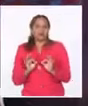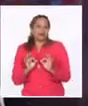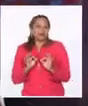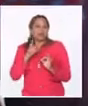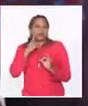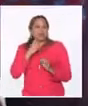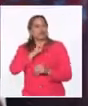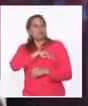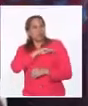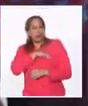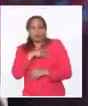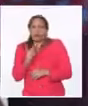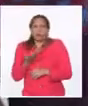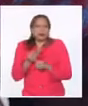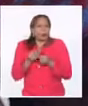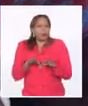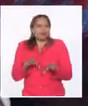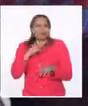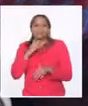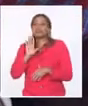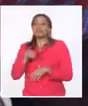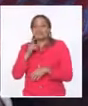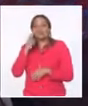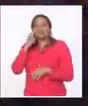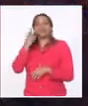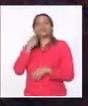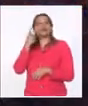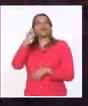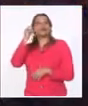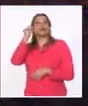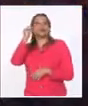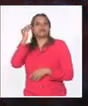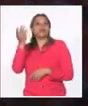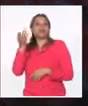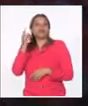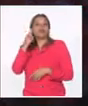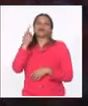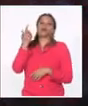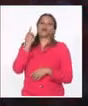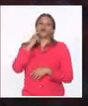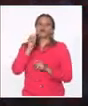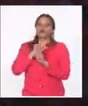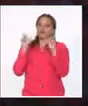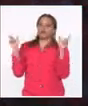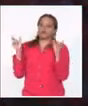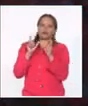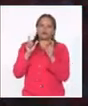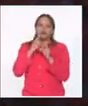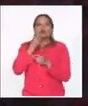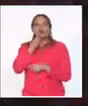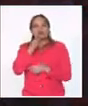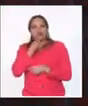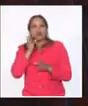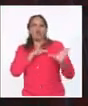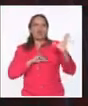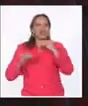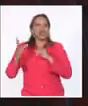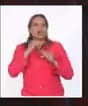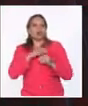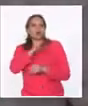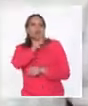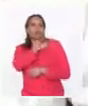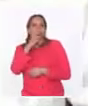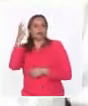humildad y esa grandeza, decía, ¿viste cómo aprendimos? Y entonces era una cosa que uno admiraba de él, que era capaz de conversar con un jefe de